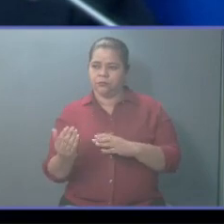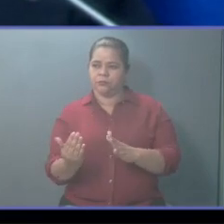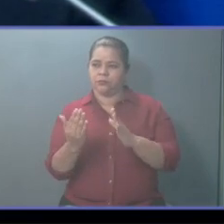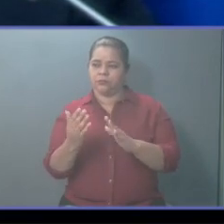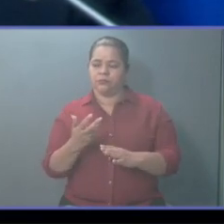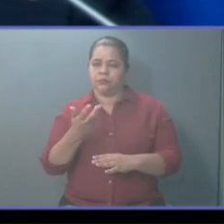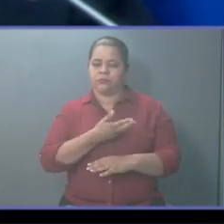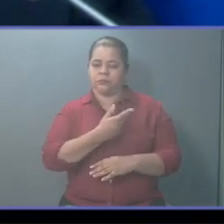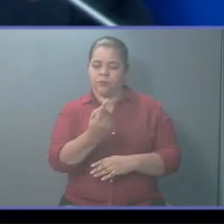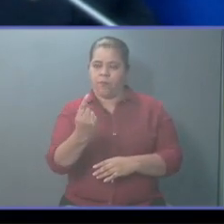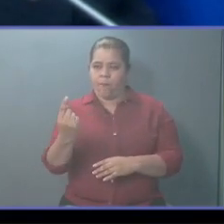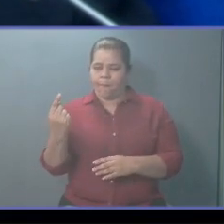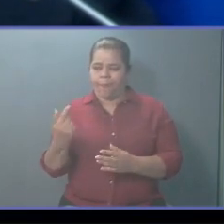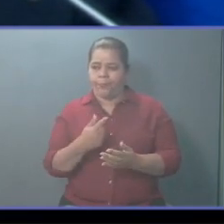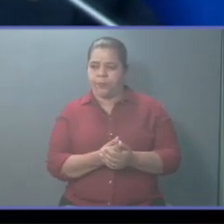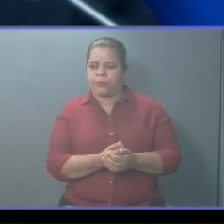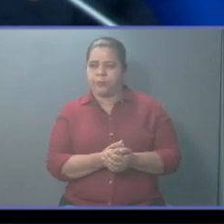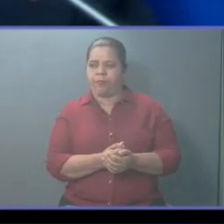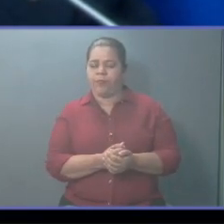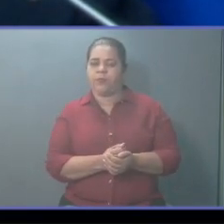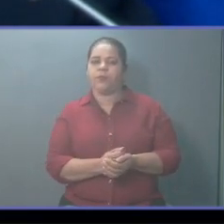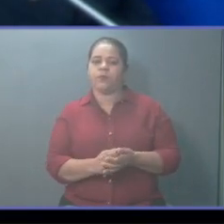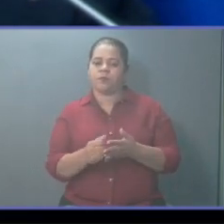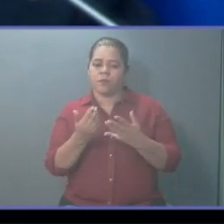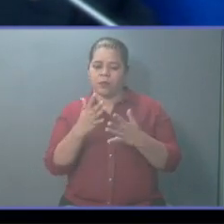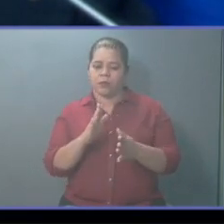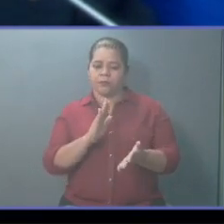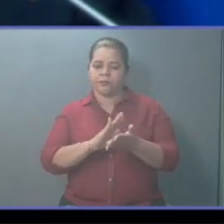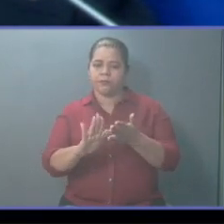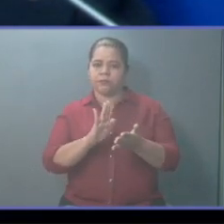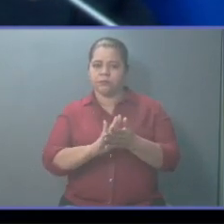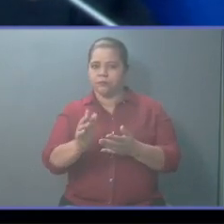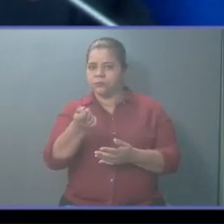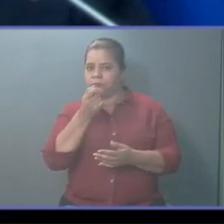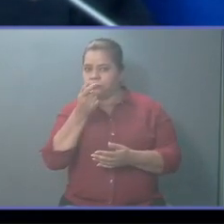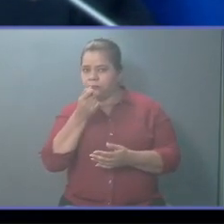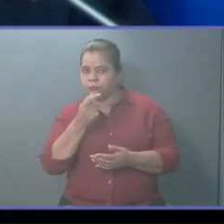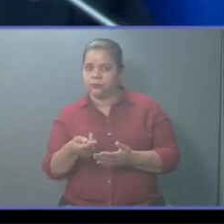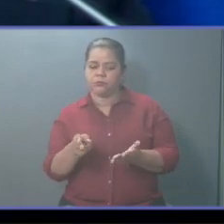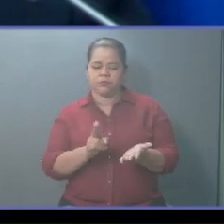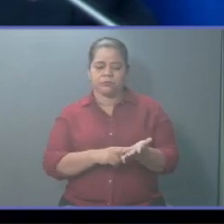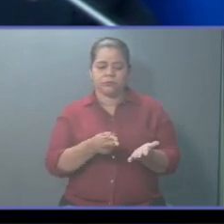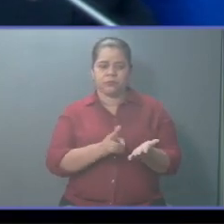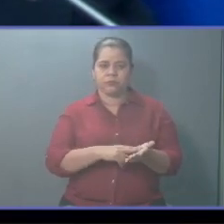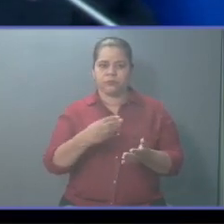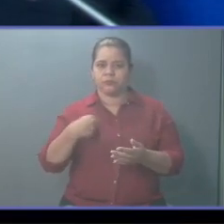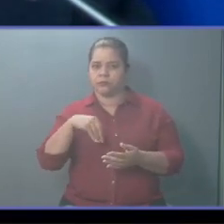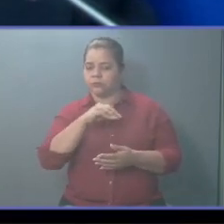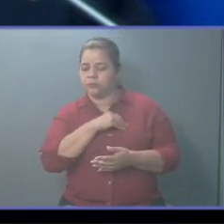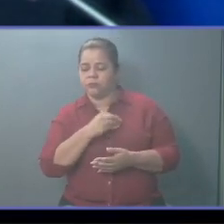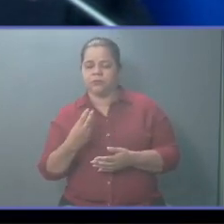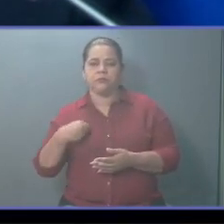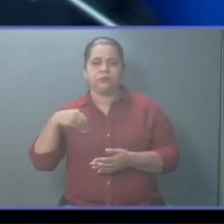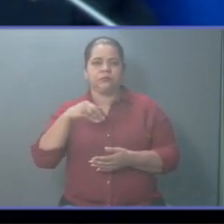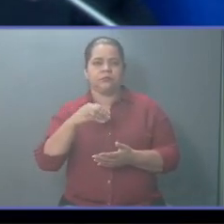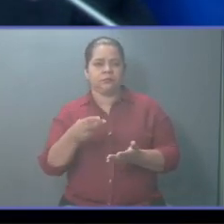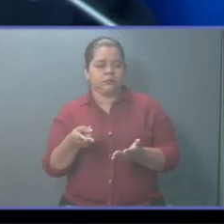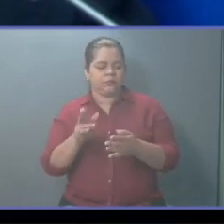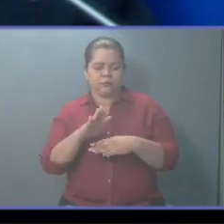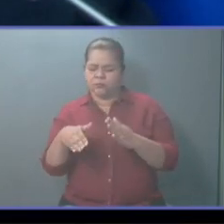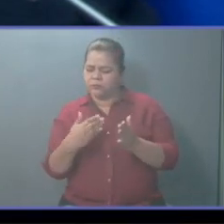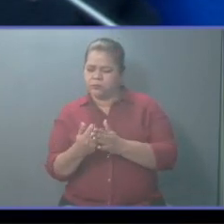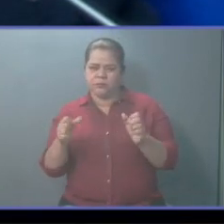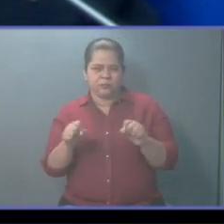nuestros compatriotas en la compra de medicamentos, en la contratación de médicos, enfermeras, reforzando el sistema de